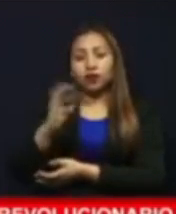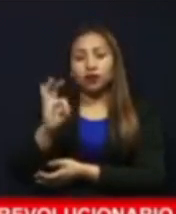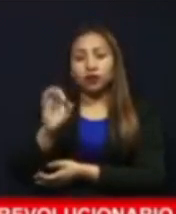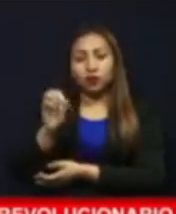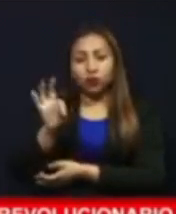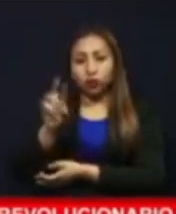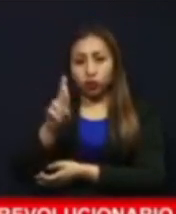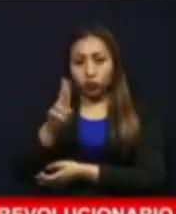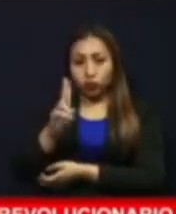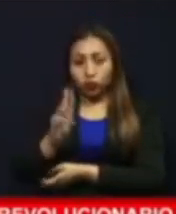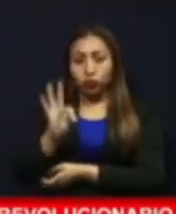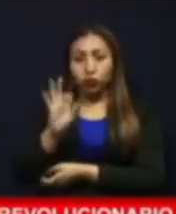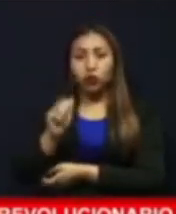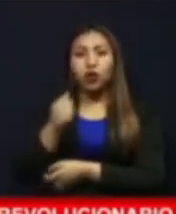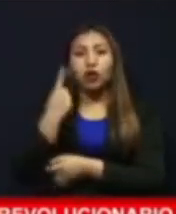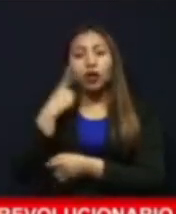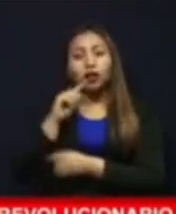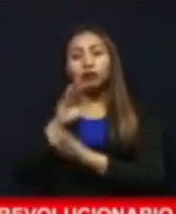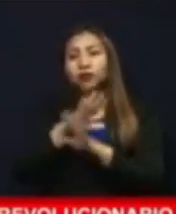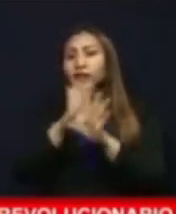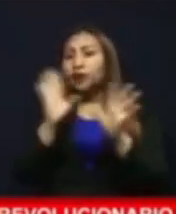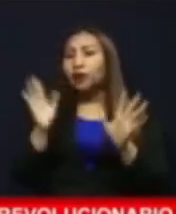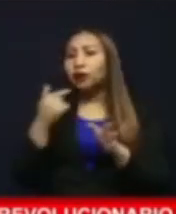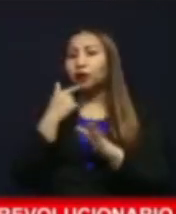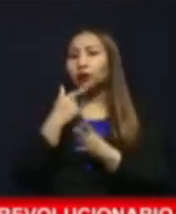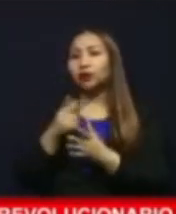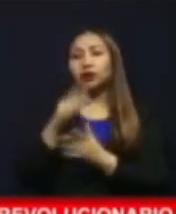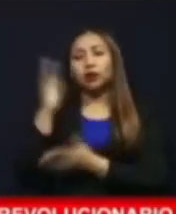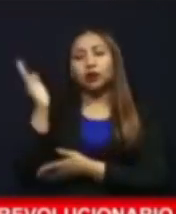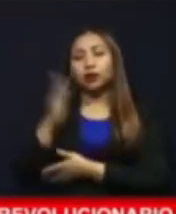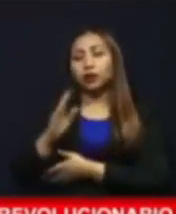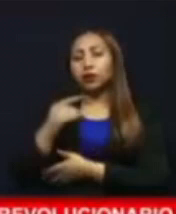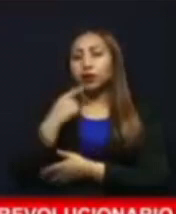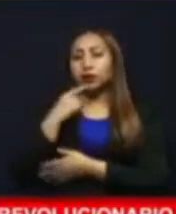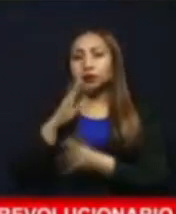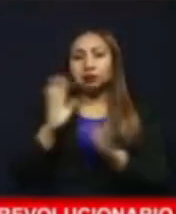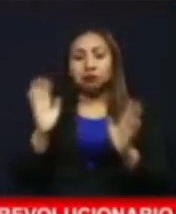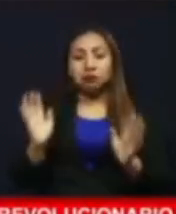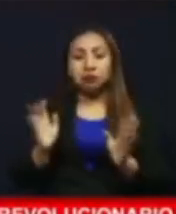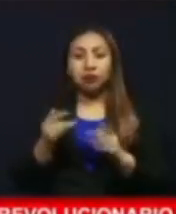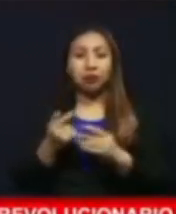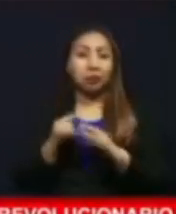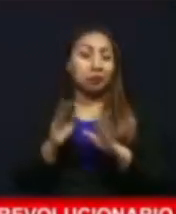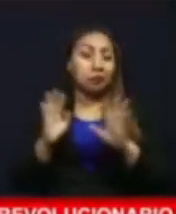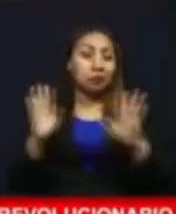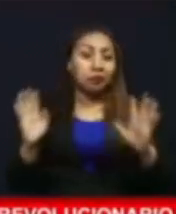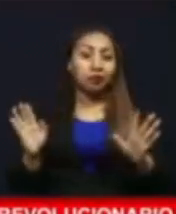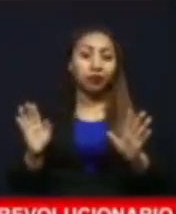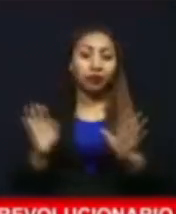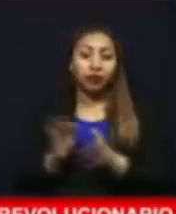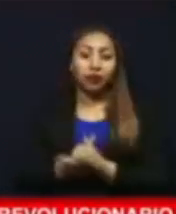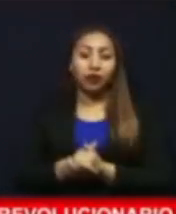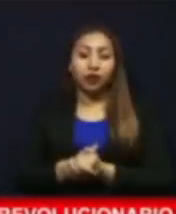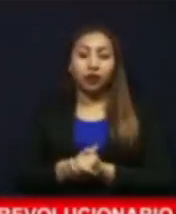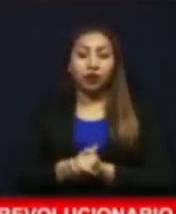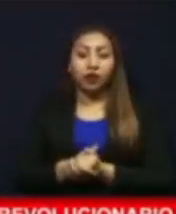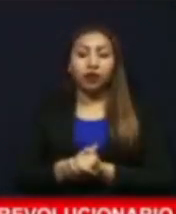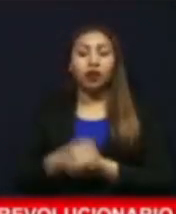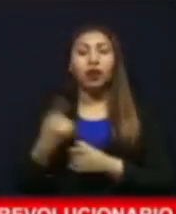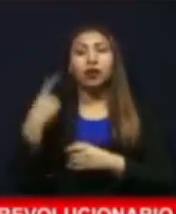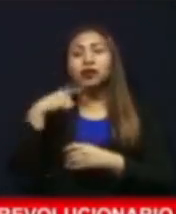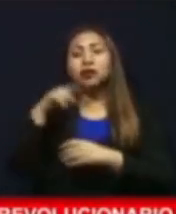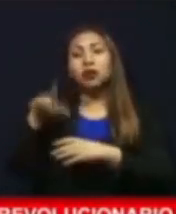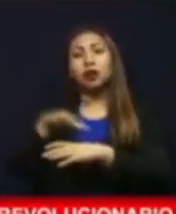se ejecutó por menos metieron presa a personas en el período pasado que compraron pero un programa